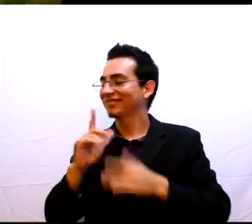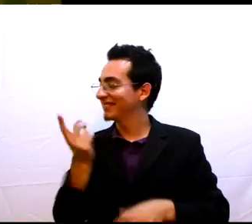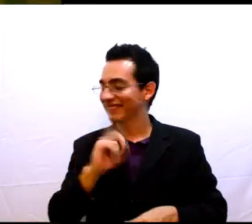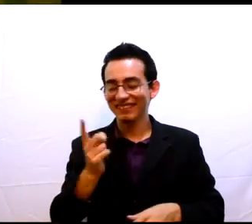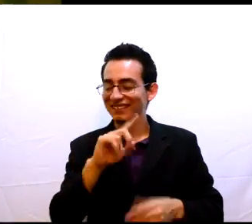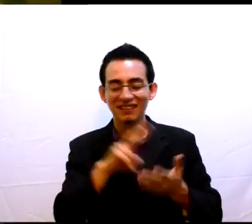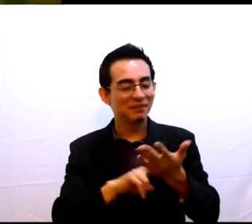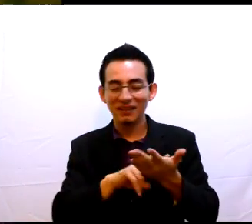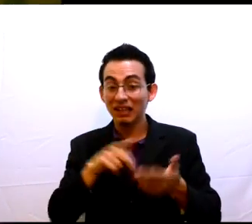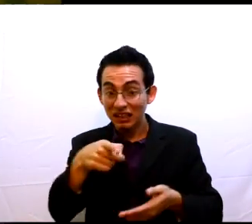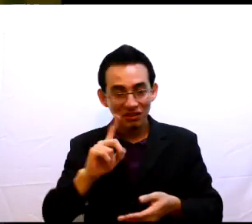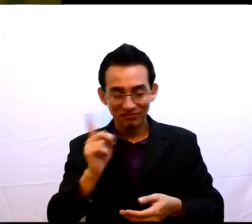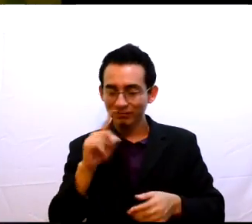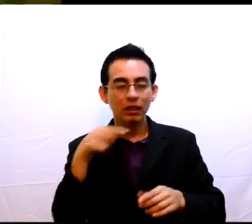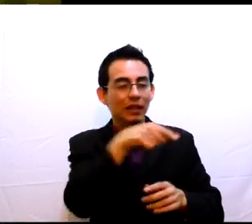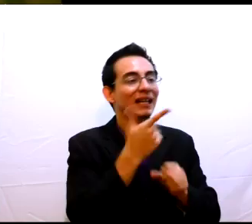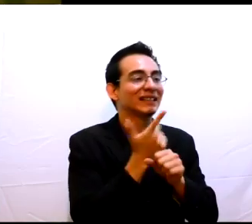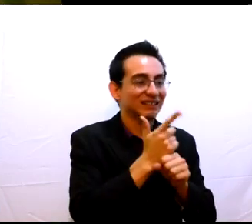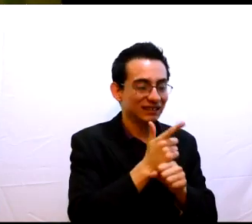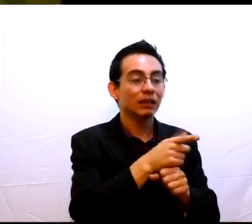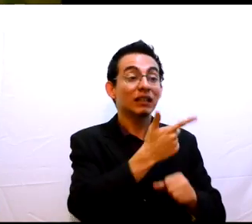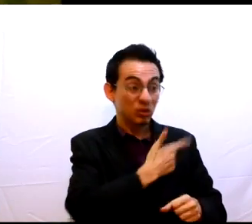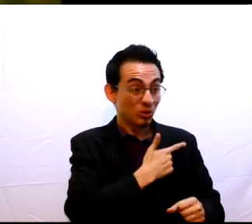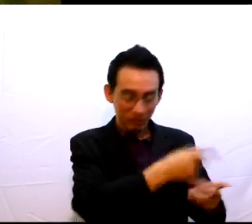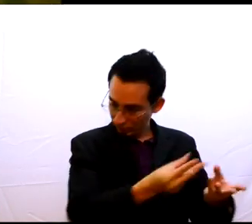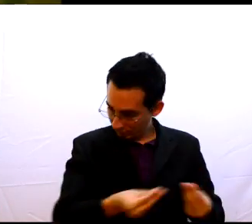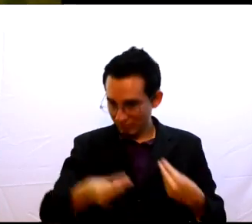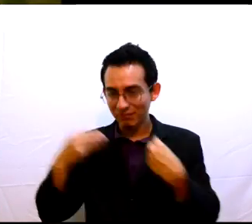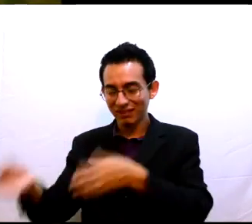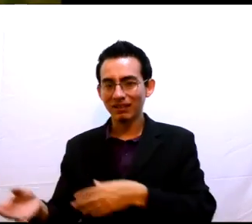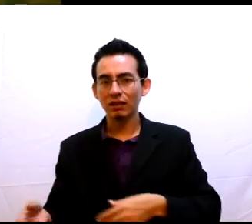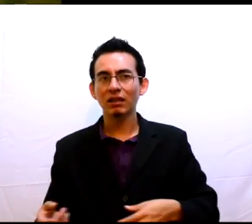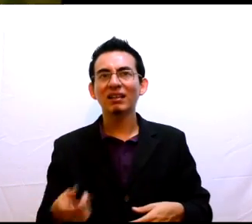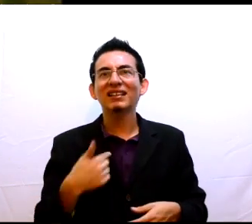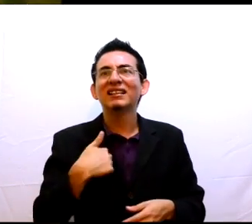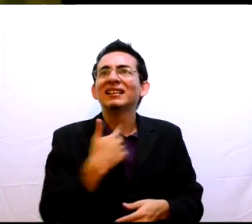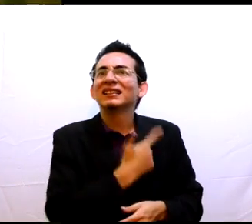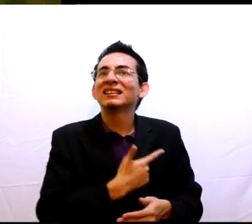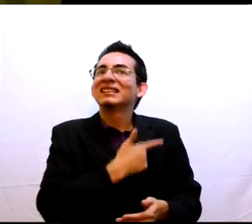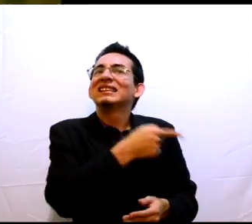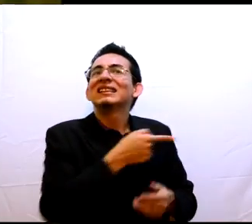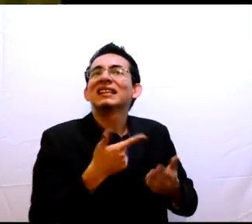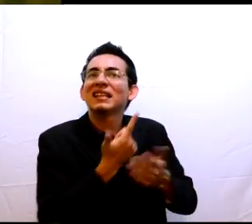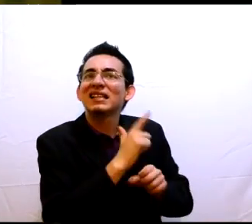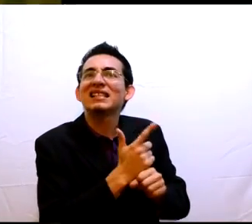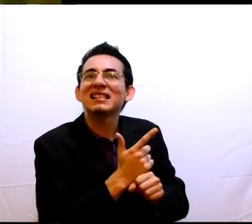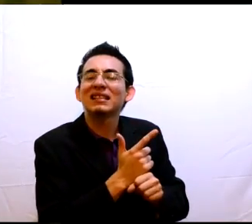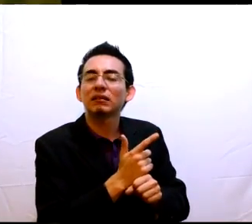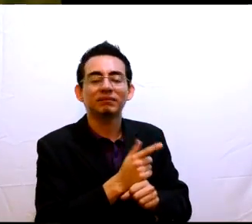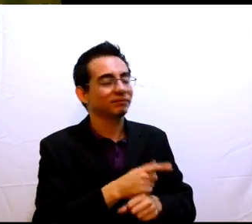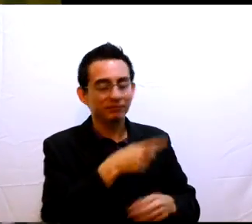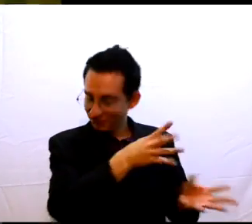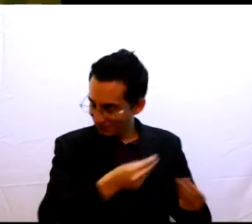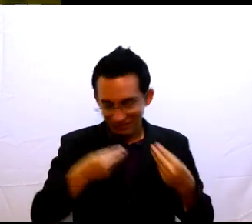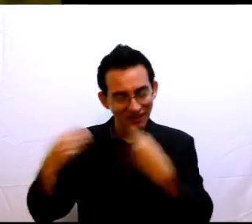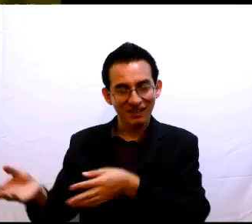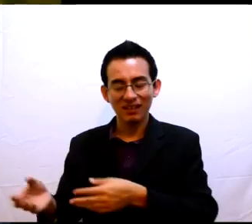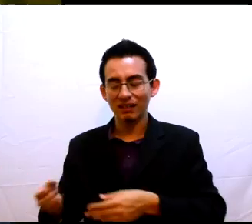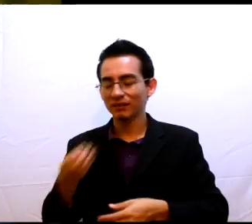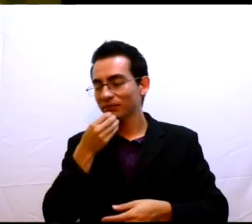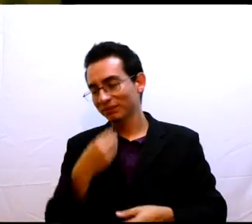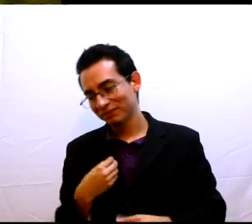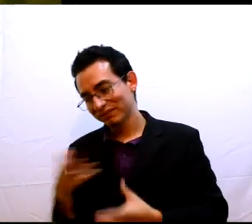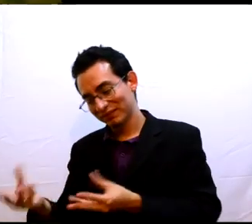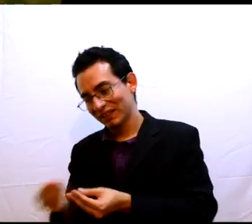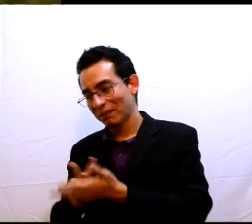el verde no dale el gris dijo pero señores el mejor dale el gris me regresé